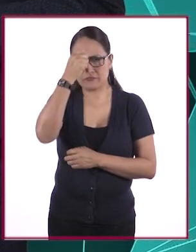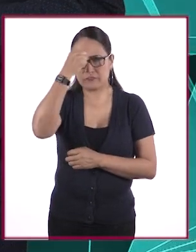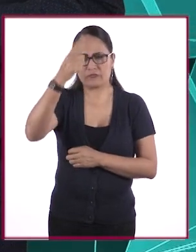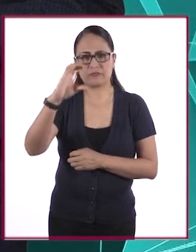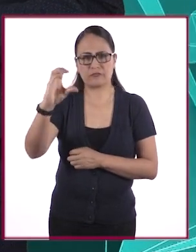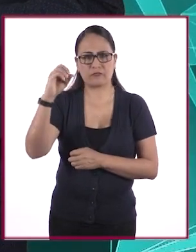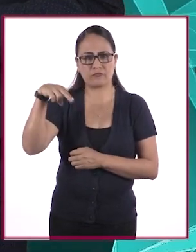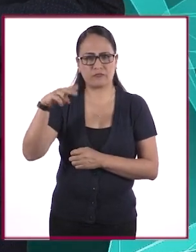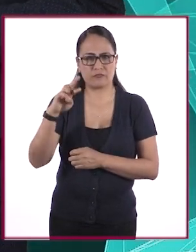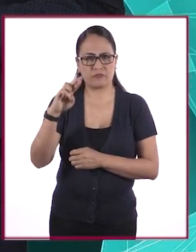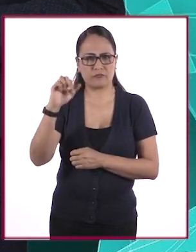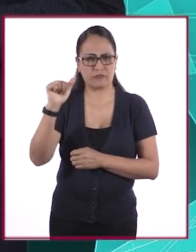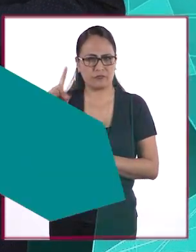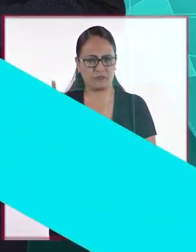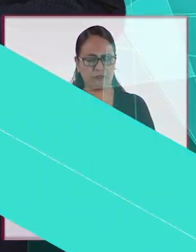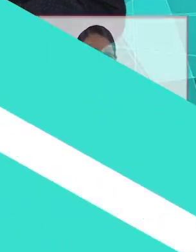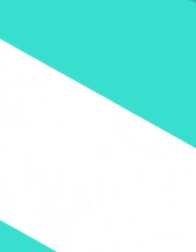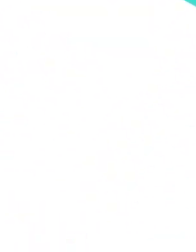inventor Konrad Zuse.